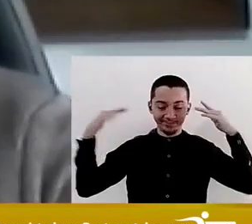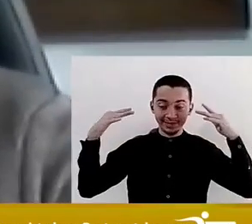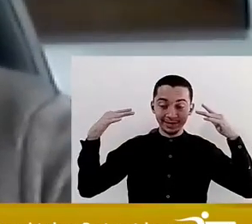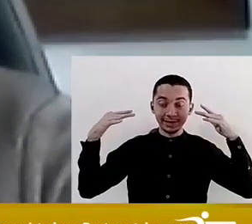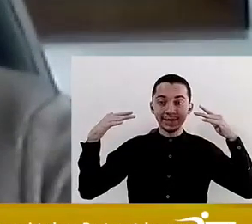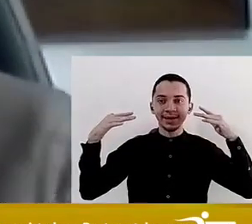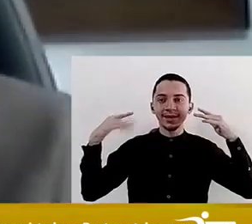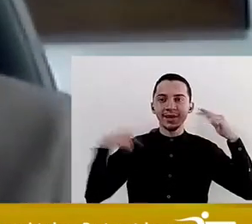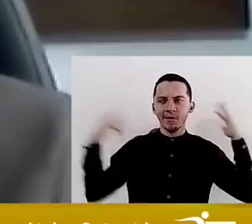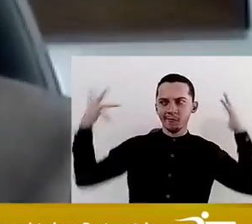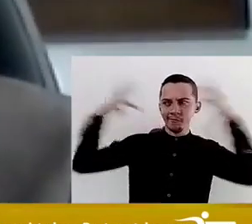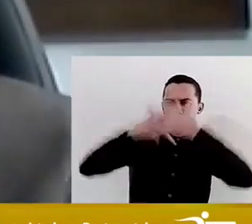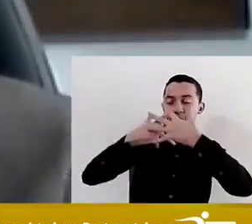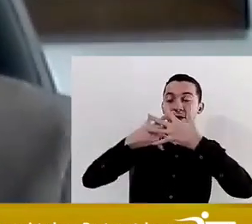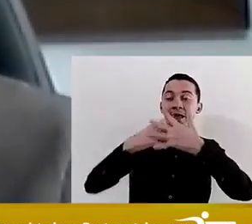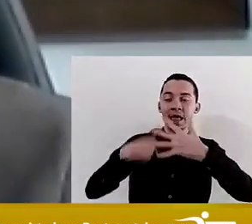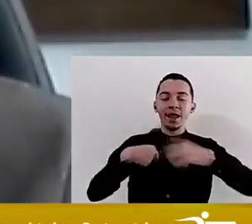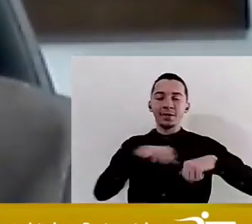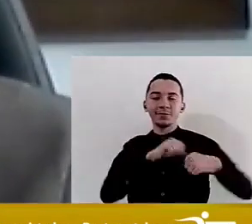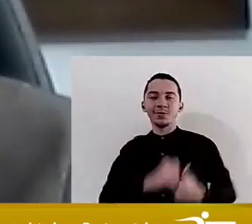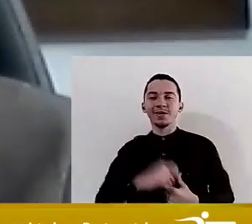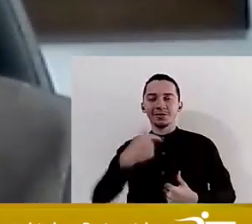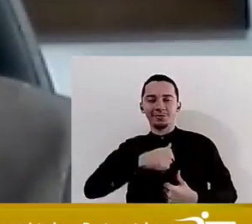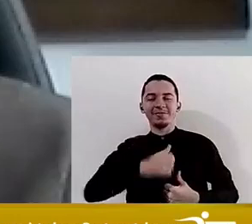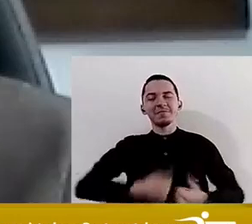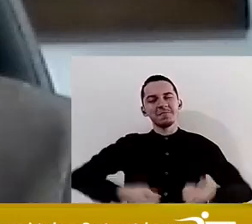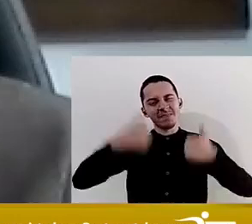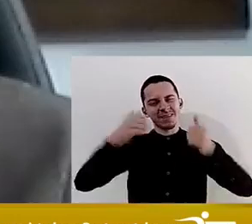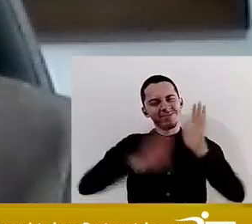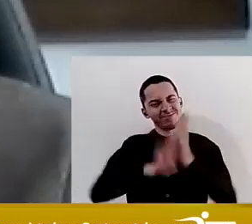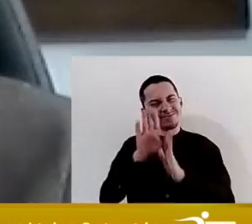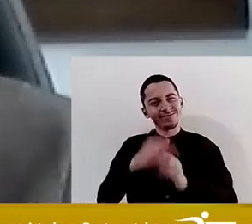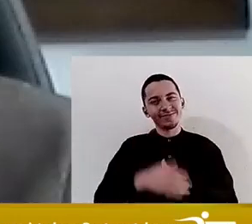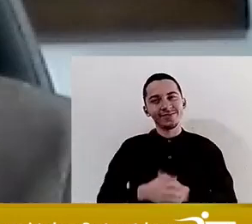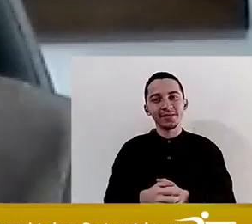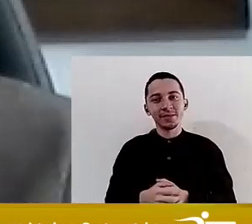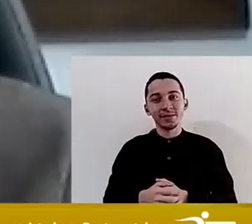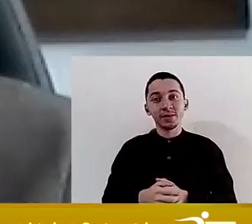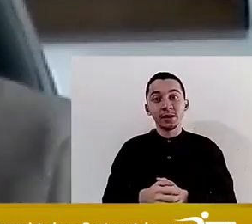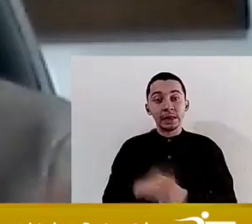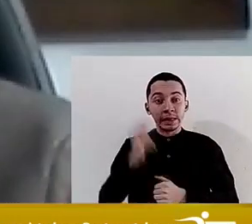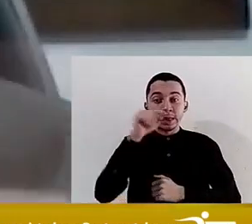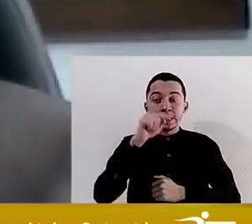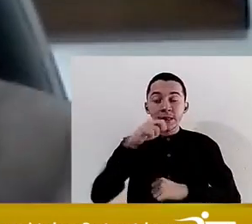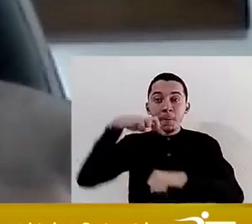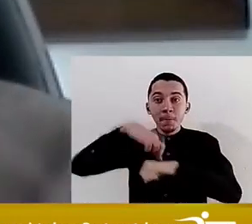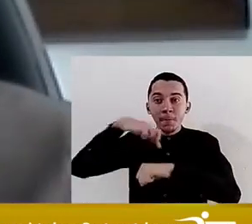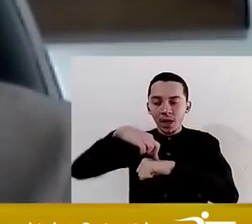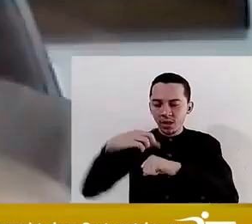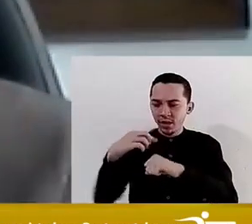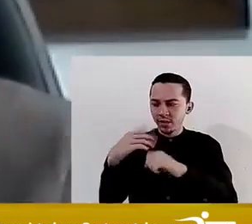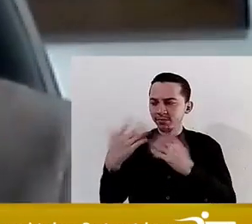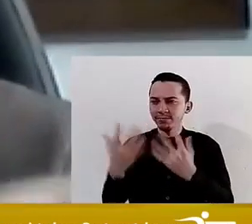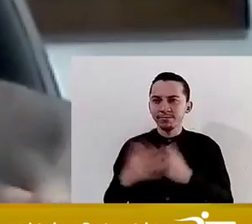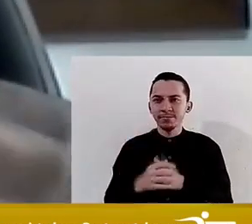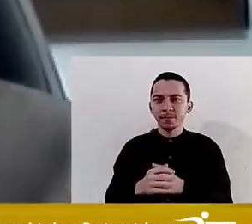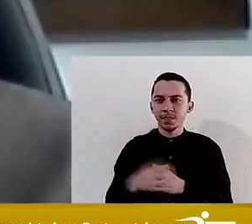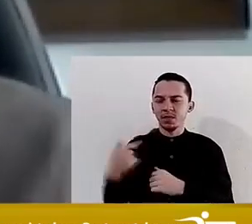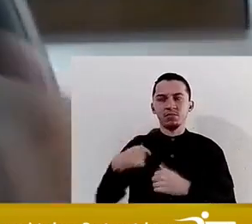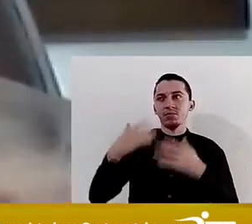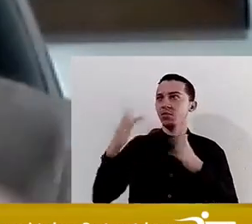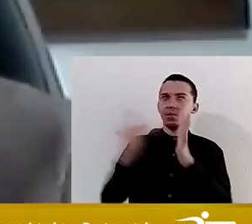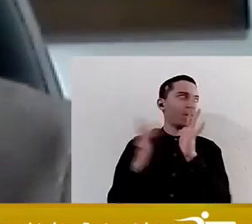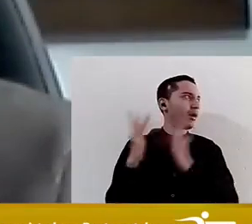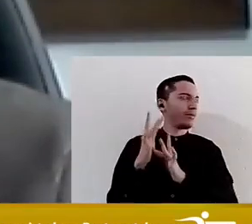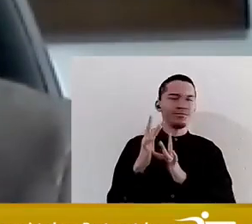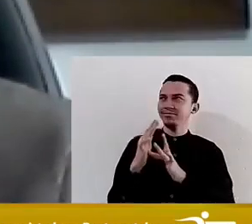Y yo te aseguro que ese Pedro que estaba enredado, diciendo malas palabras y diciendo que no conocía a Cristo y que nunca había